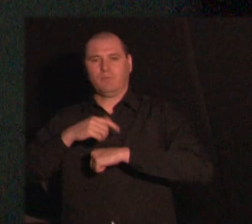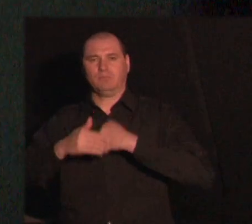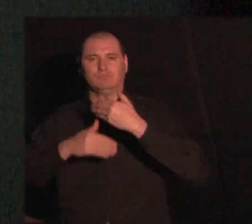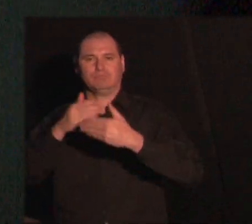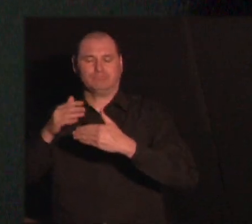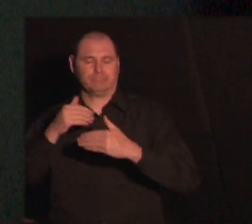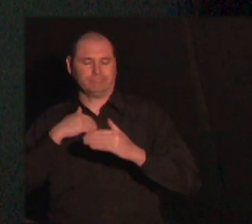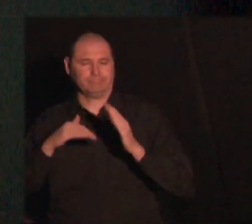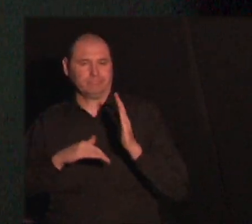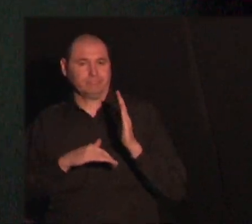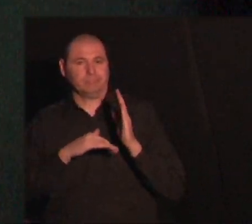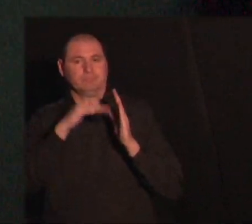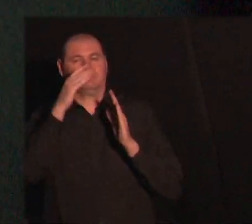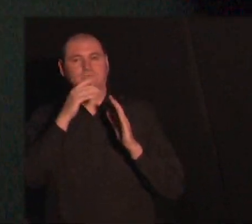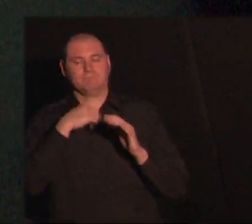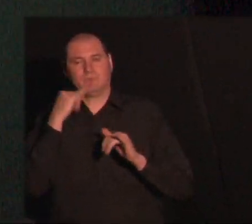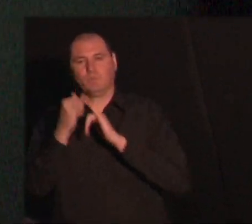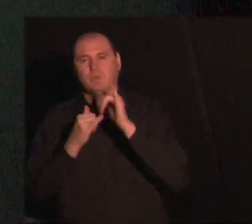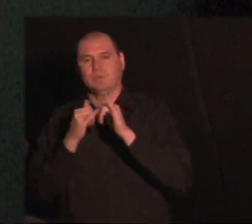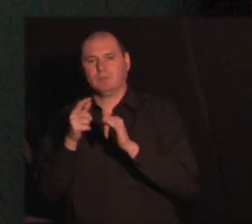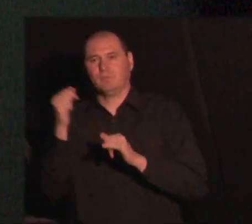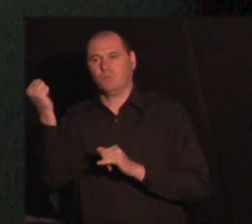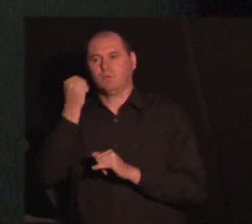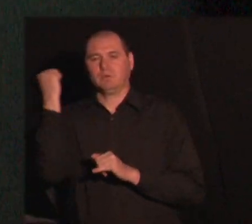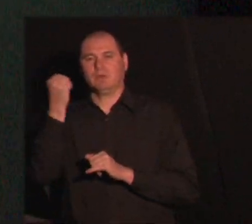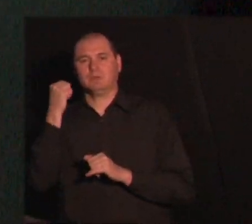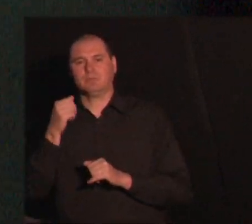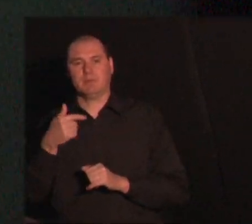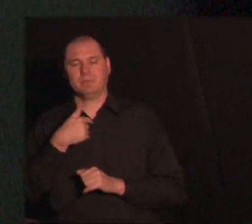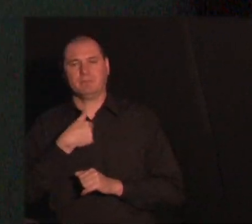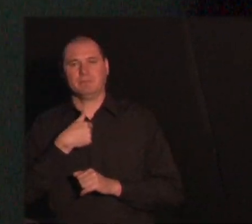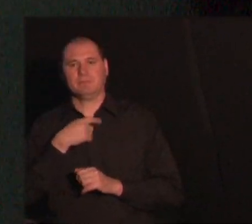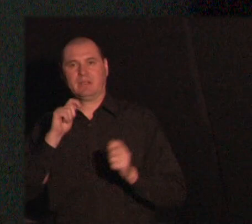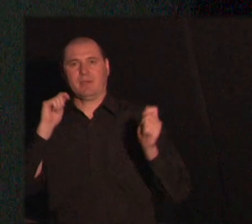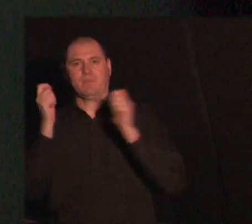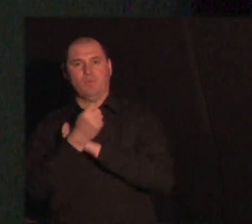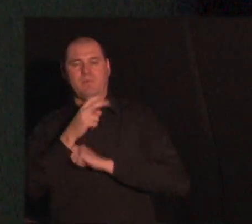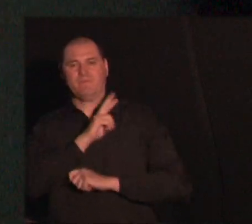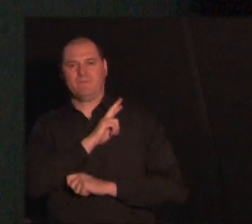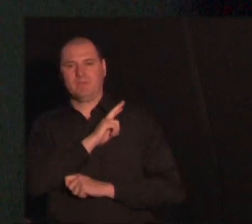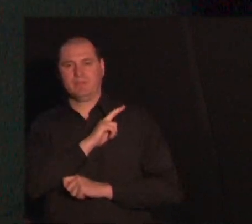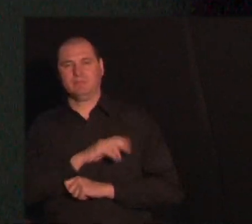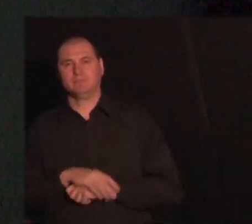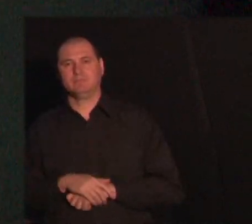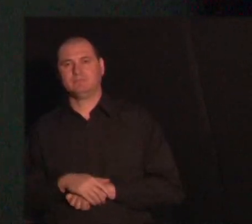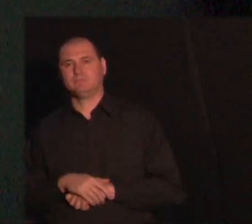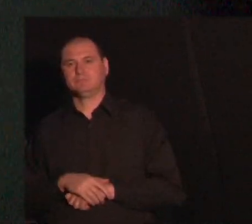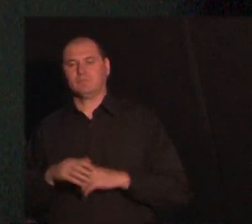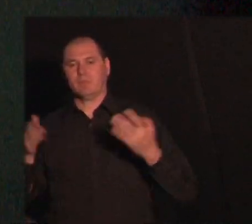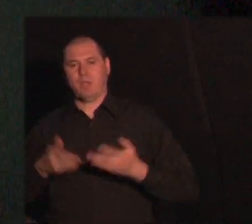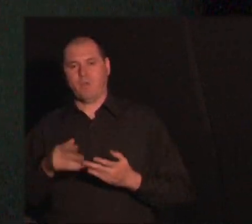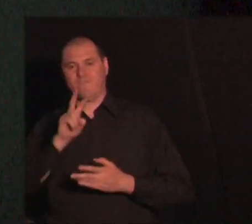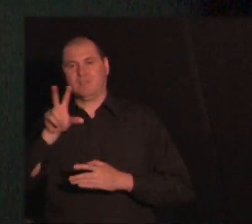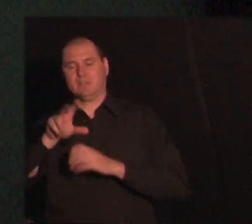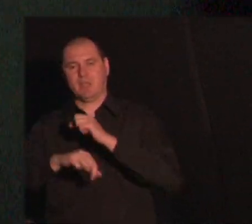fuimos creciendo con las horas felices. Les cuento esto porque es algo muy importante para mí, que me transformó la vida a mí y a muchos que ahora tienen